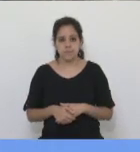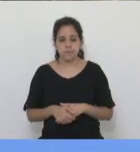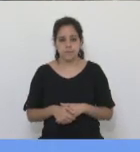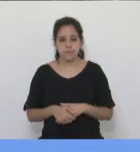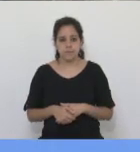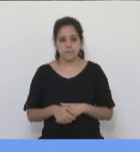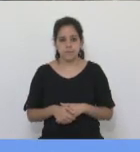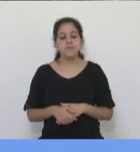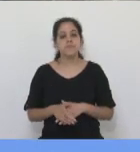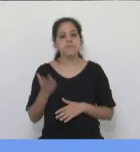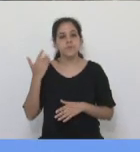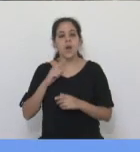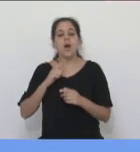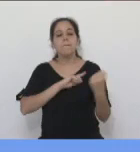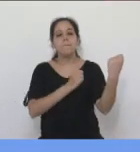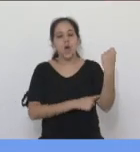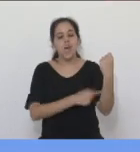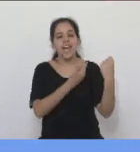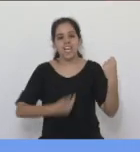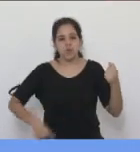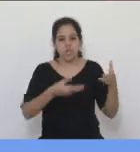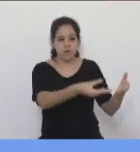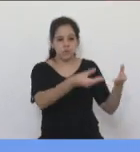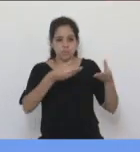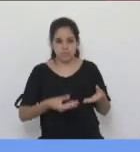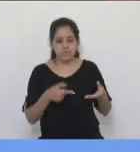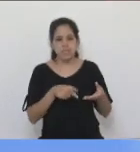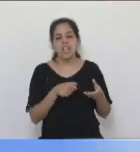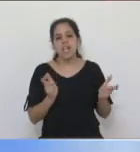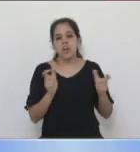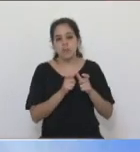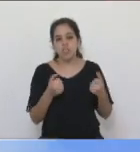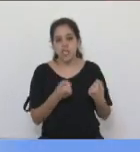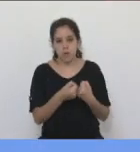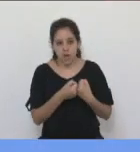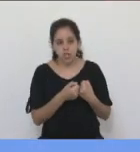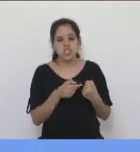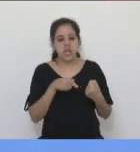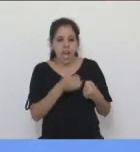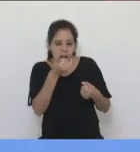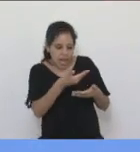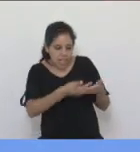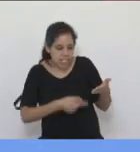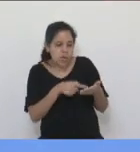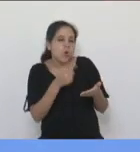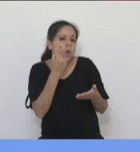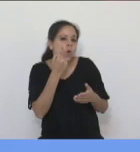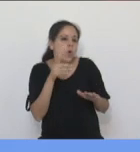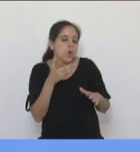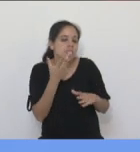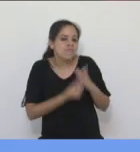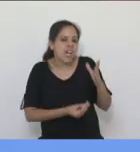del poder ejecutivo a la comisión de acuerdos se omitió creo por un error involuntario la inclusión